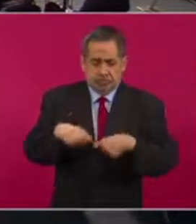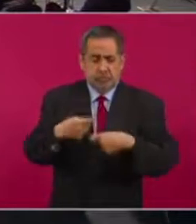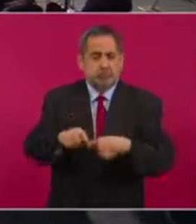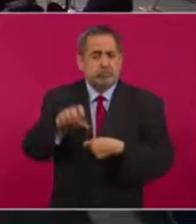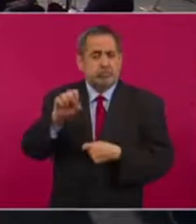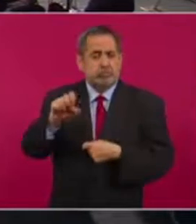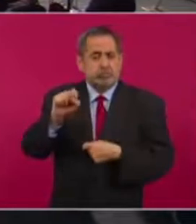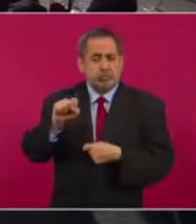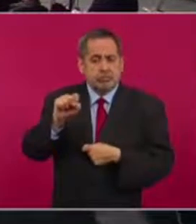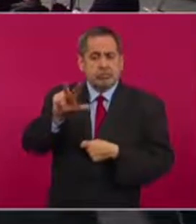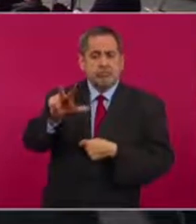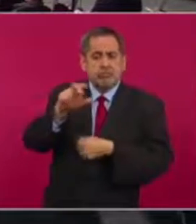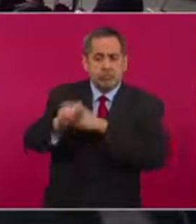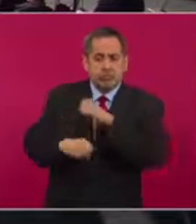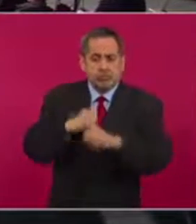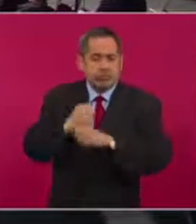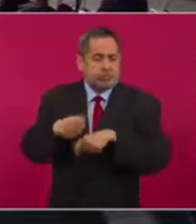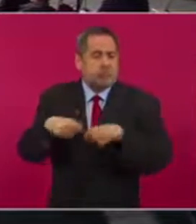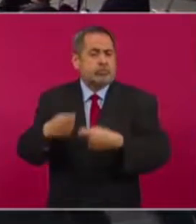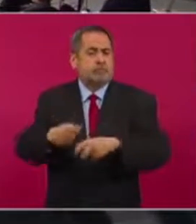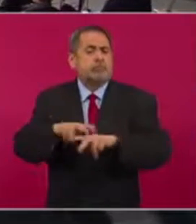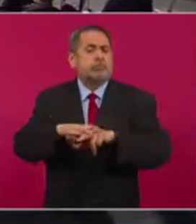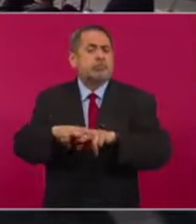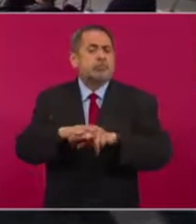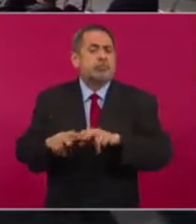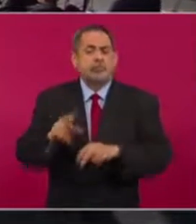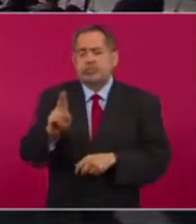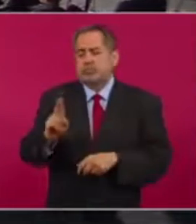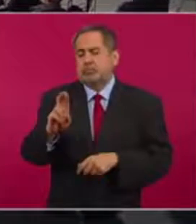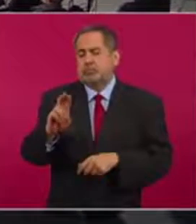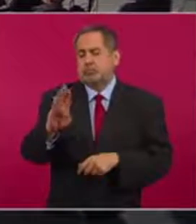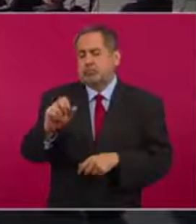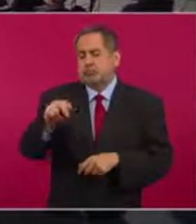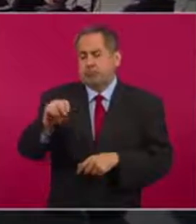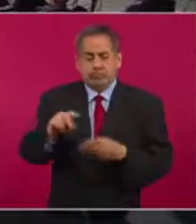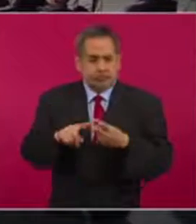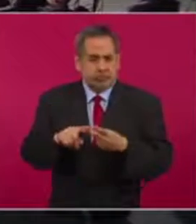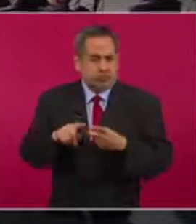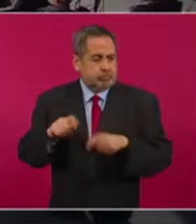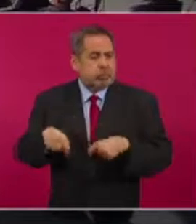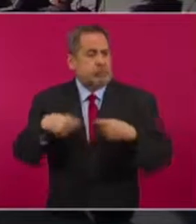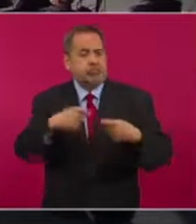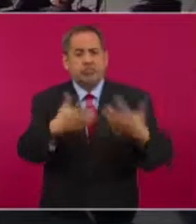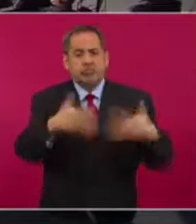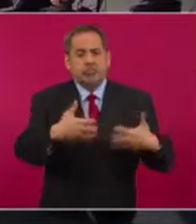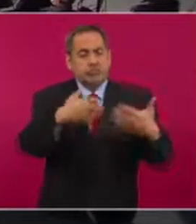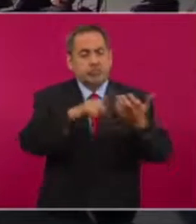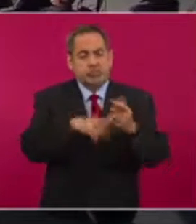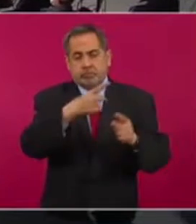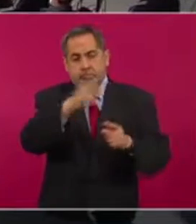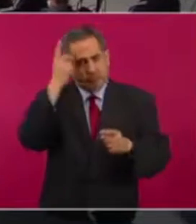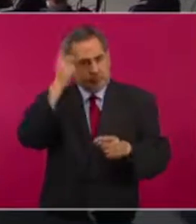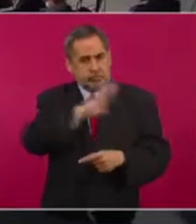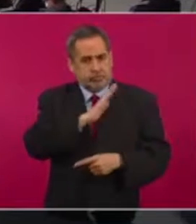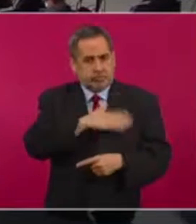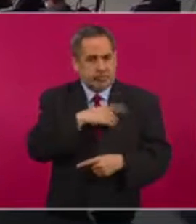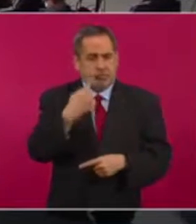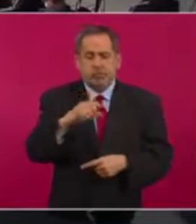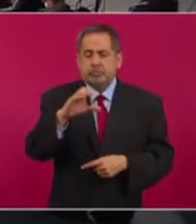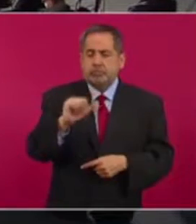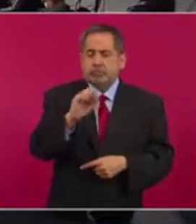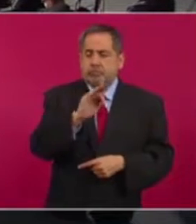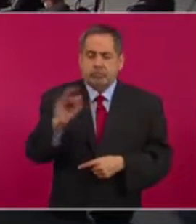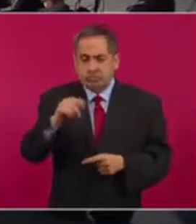y es parte esta concesión de una empresa que se llama CAF, que es española, desde un principio